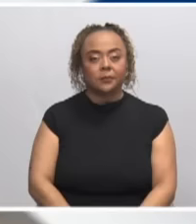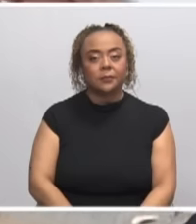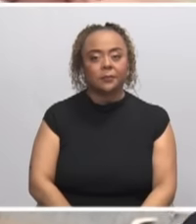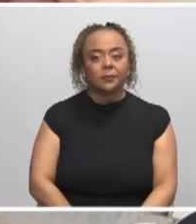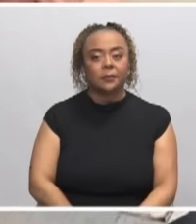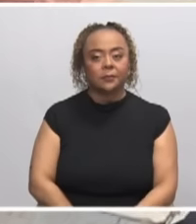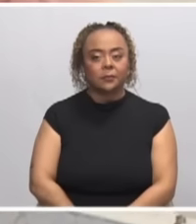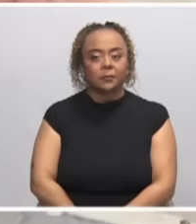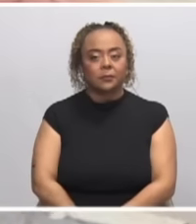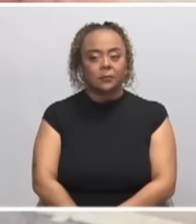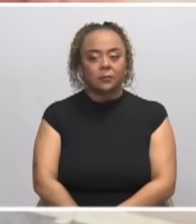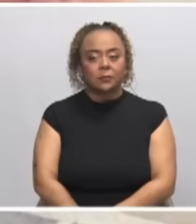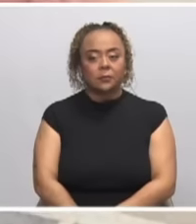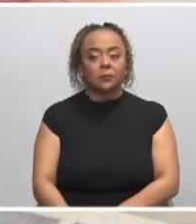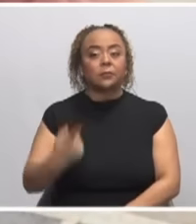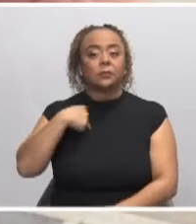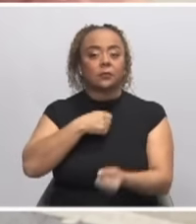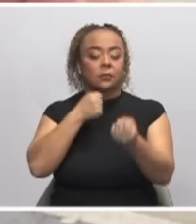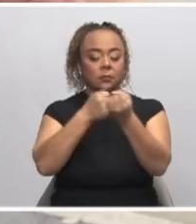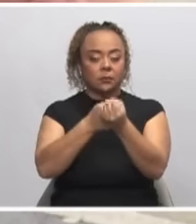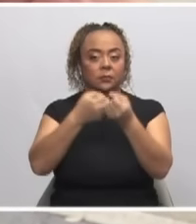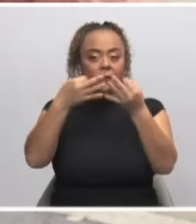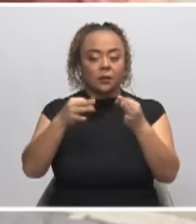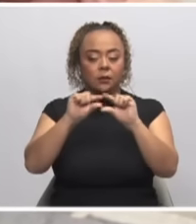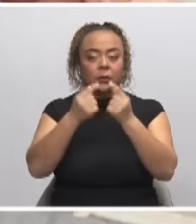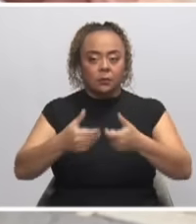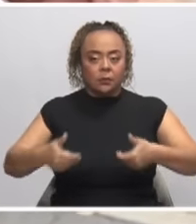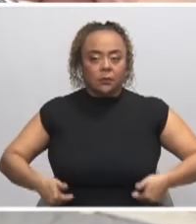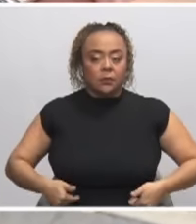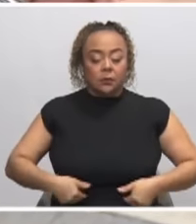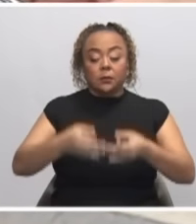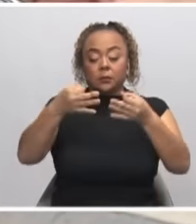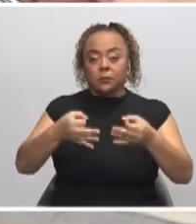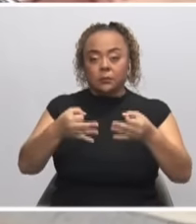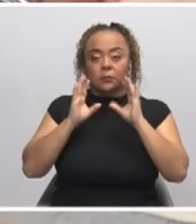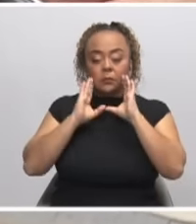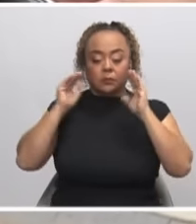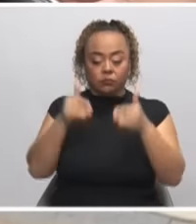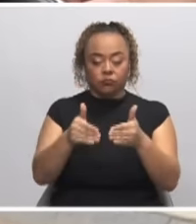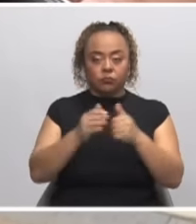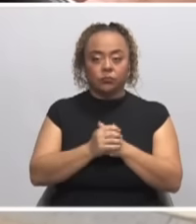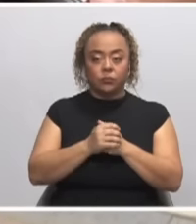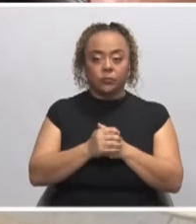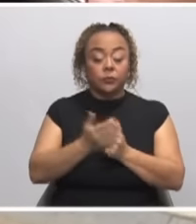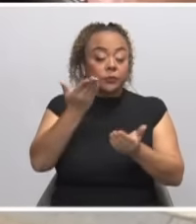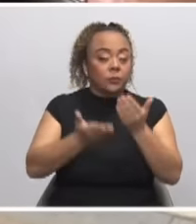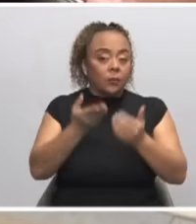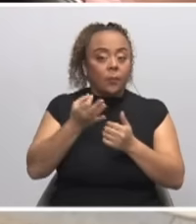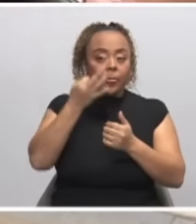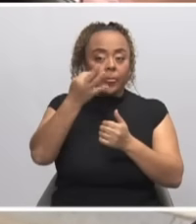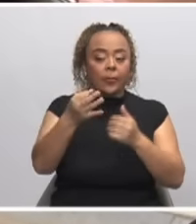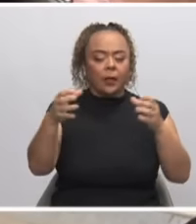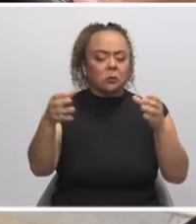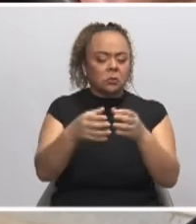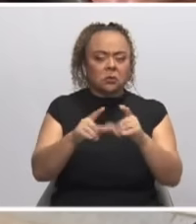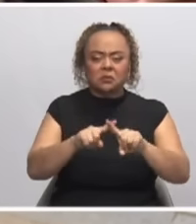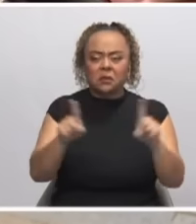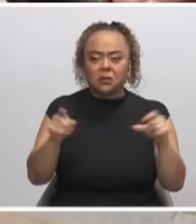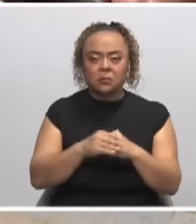grupo estamos respaldando la León del cuerpo técnico en la posición de la concentración A lo mejor en la siguiente concentración será diferente